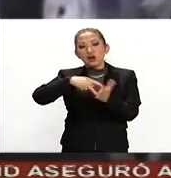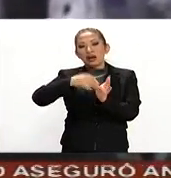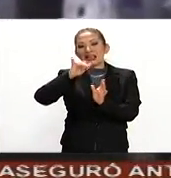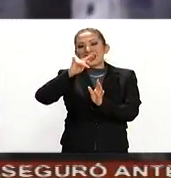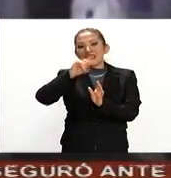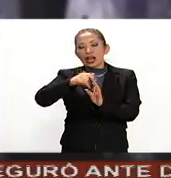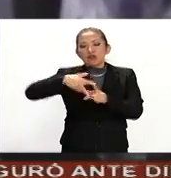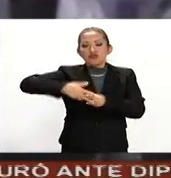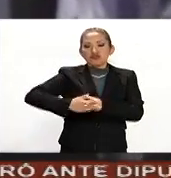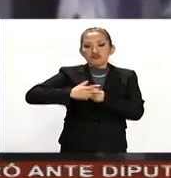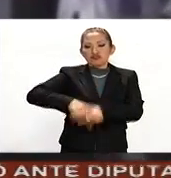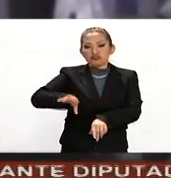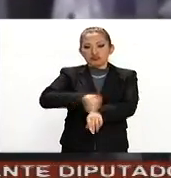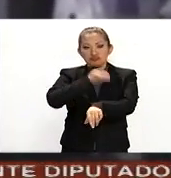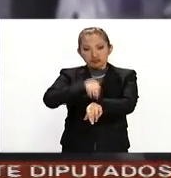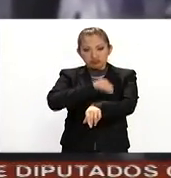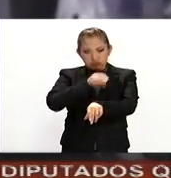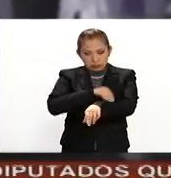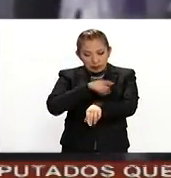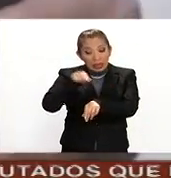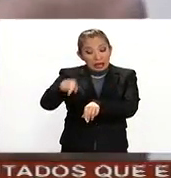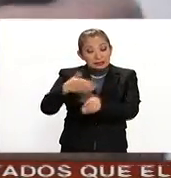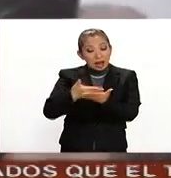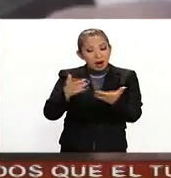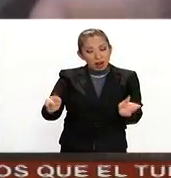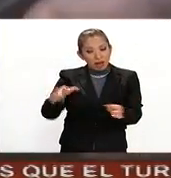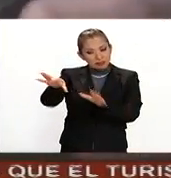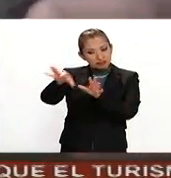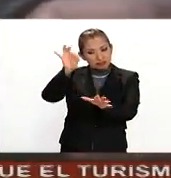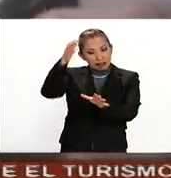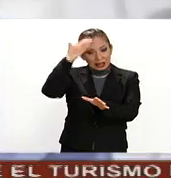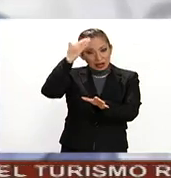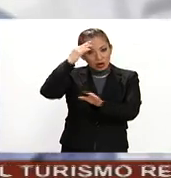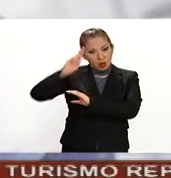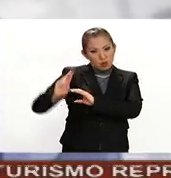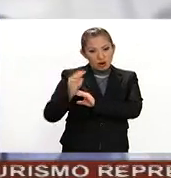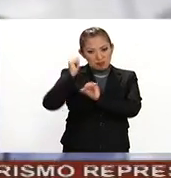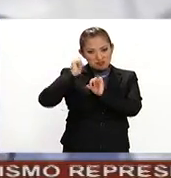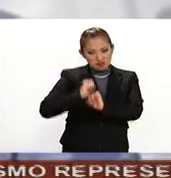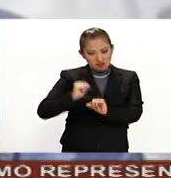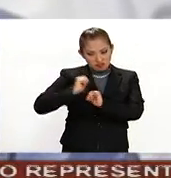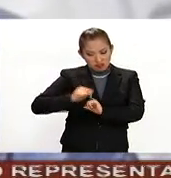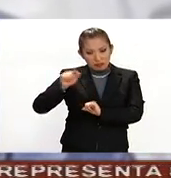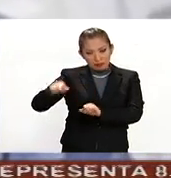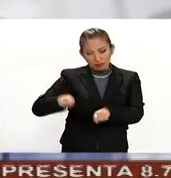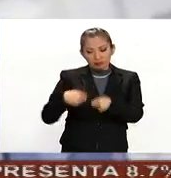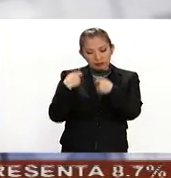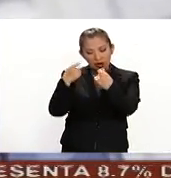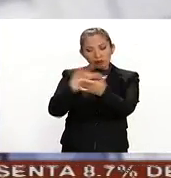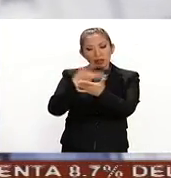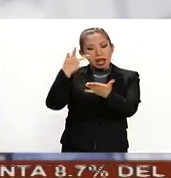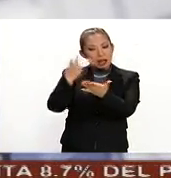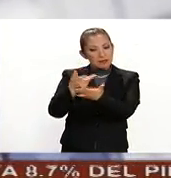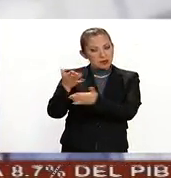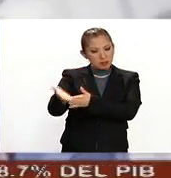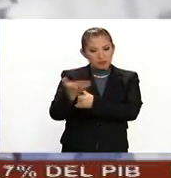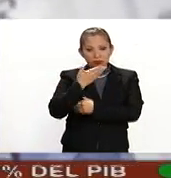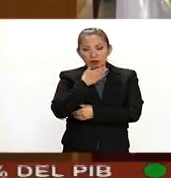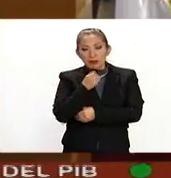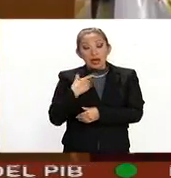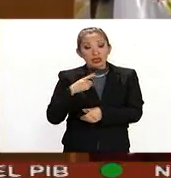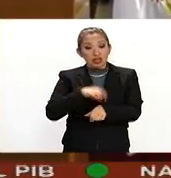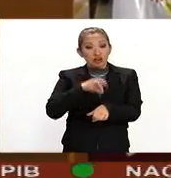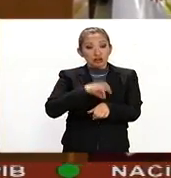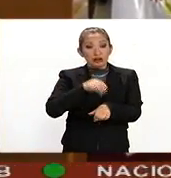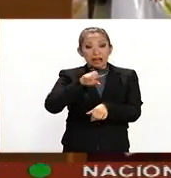Ingenieros, Mecánicos y Electricistas, y en esta ocasión fue el rector de la UNAM, Enrique Graue, quien hizo entrega de la distinción. El